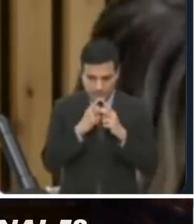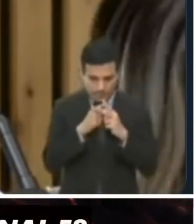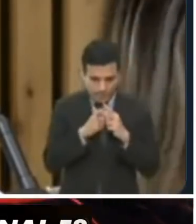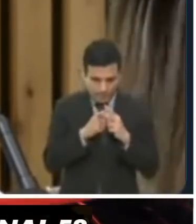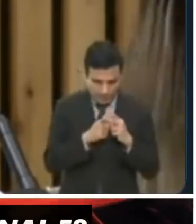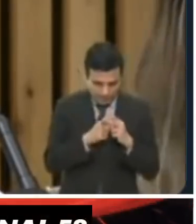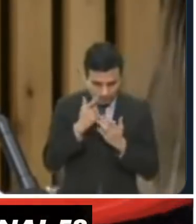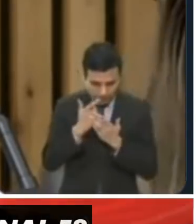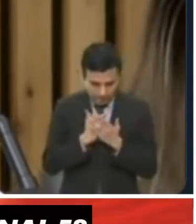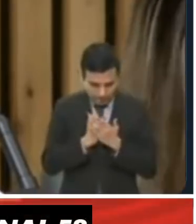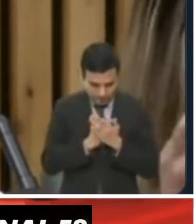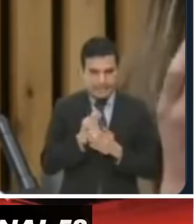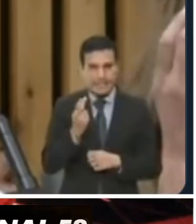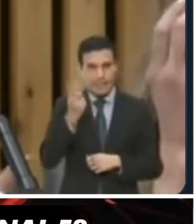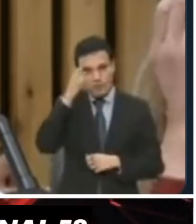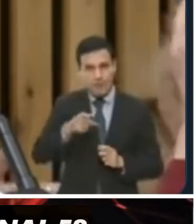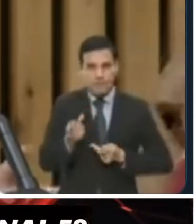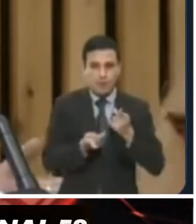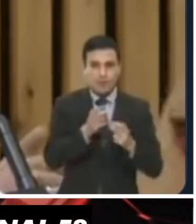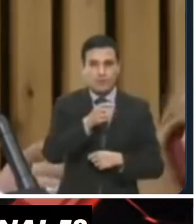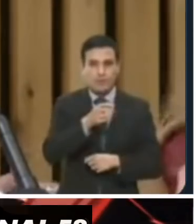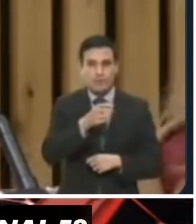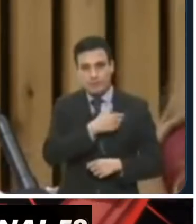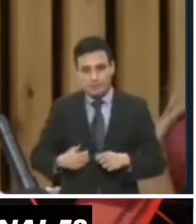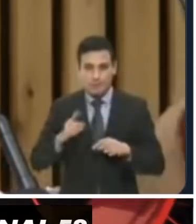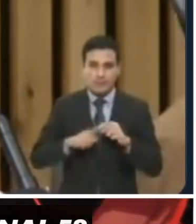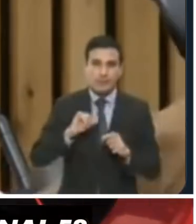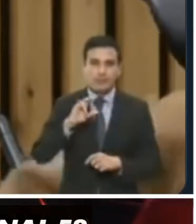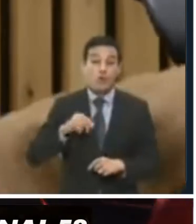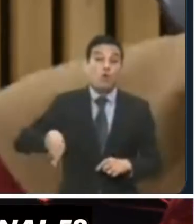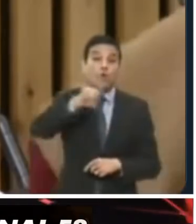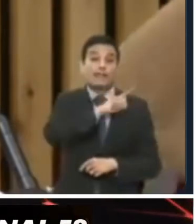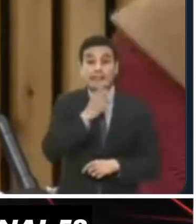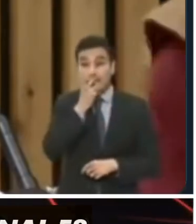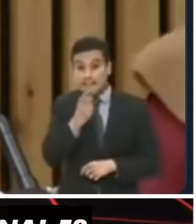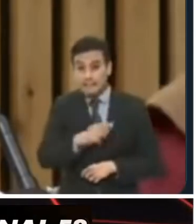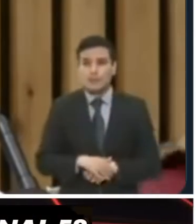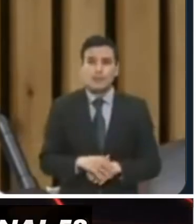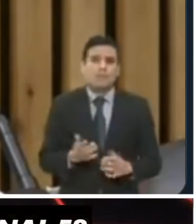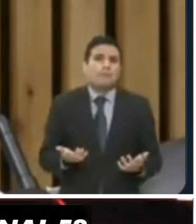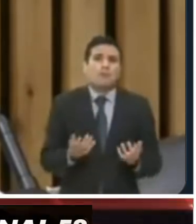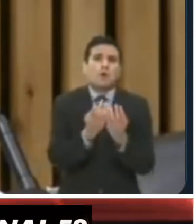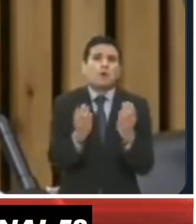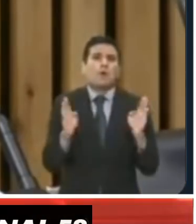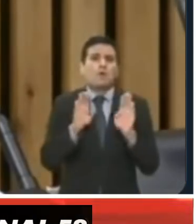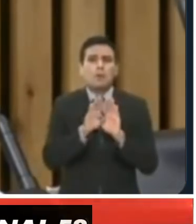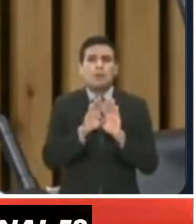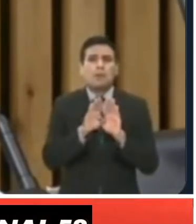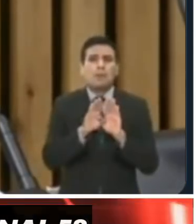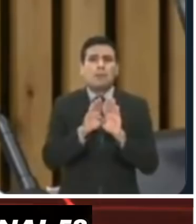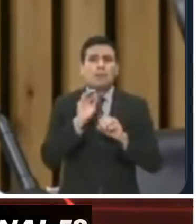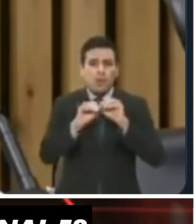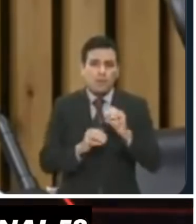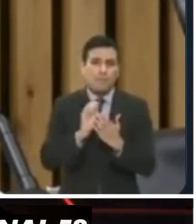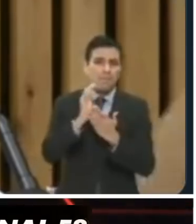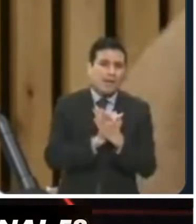en términos constitucionales. Nos dirán, pues instalen menos casillas, incúmplase la ley, no acercan las mesas de votación a